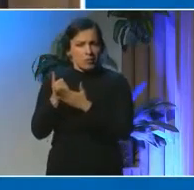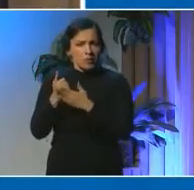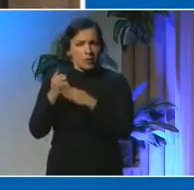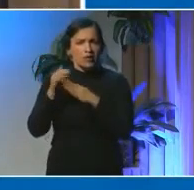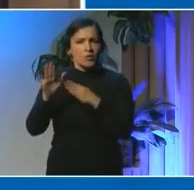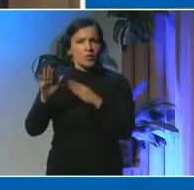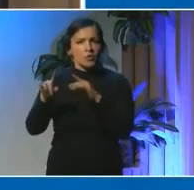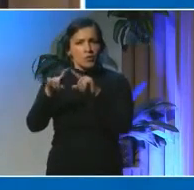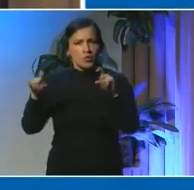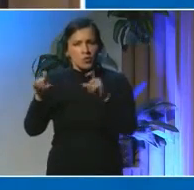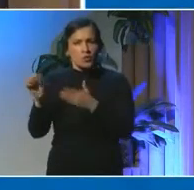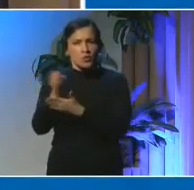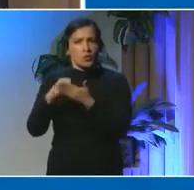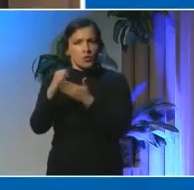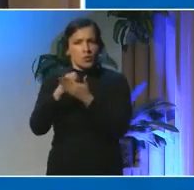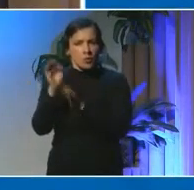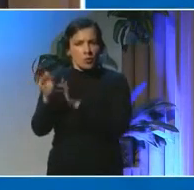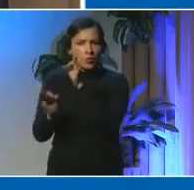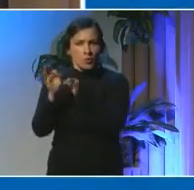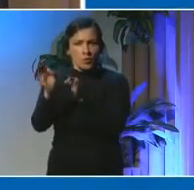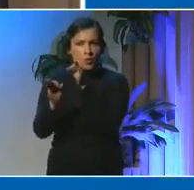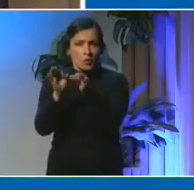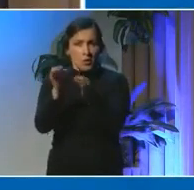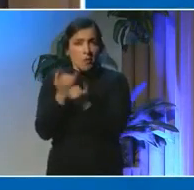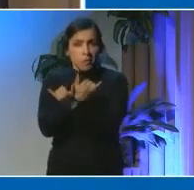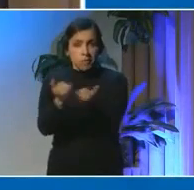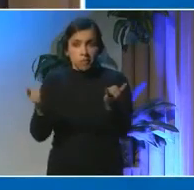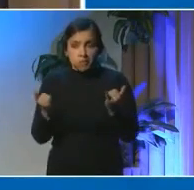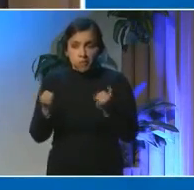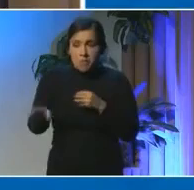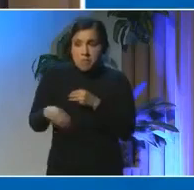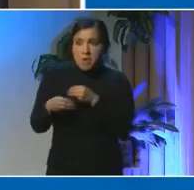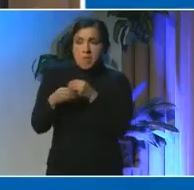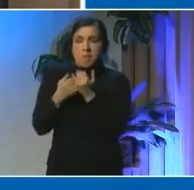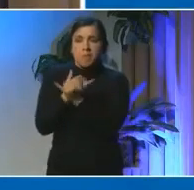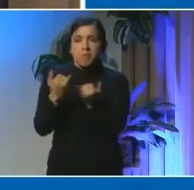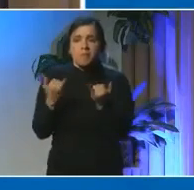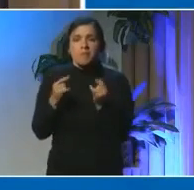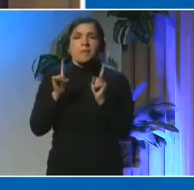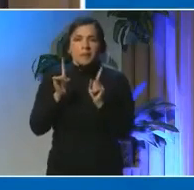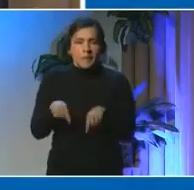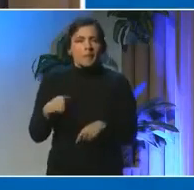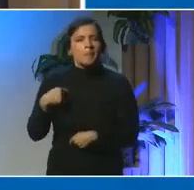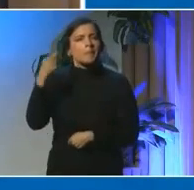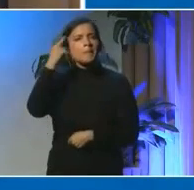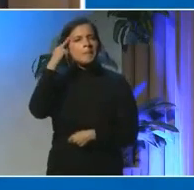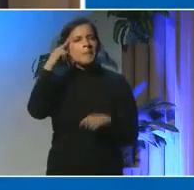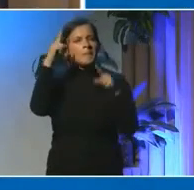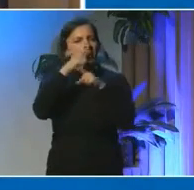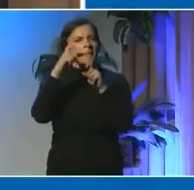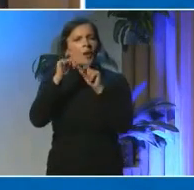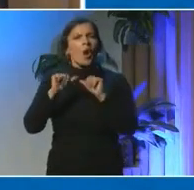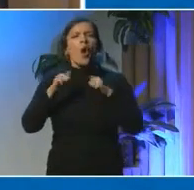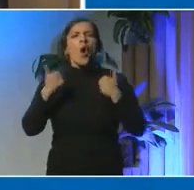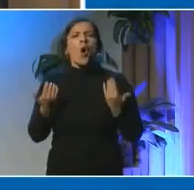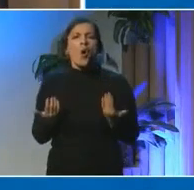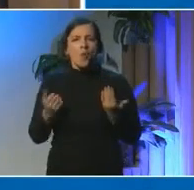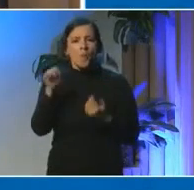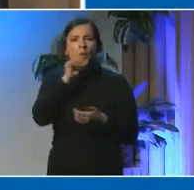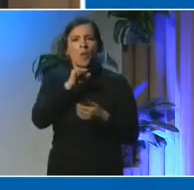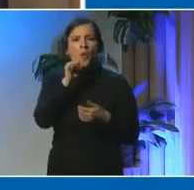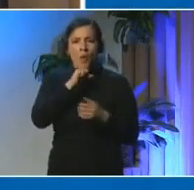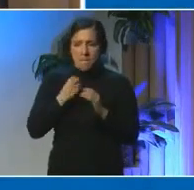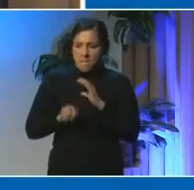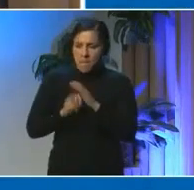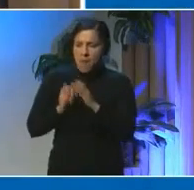biodiversidad o aumentar incluso la biodiversidad en esas zonas También estamos pensando Cómo producir esa cerveza con menor cantidad